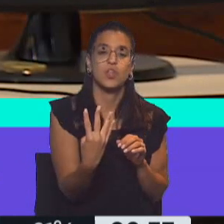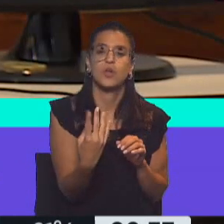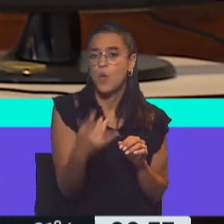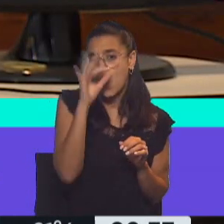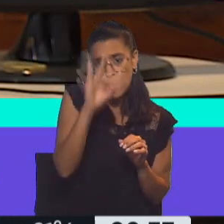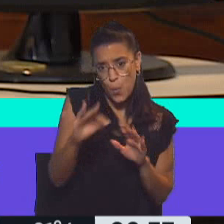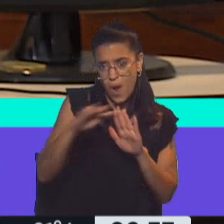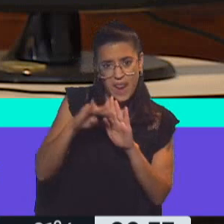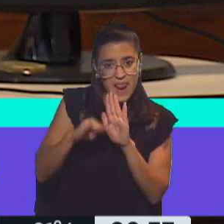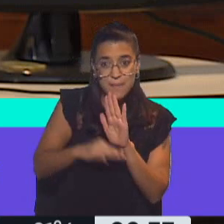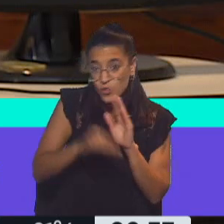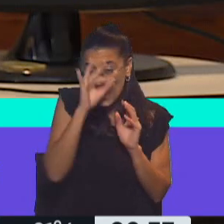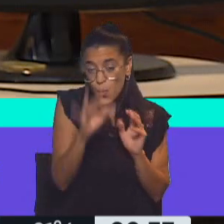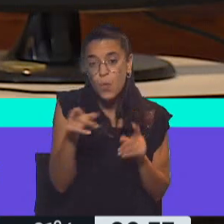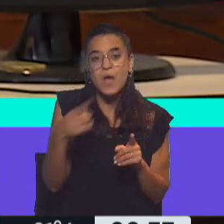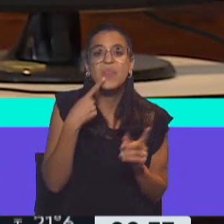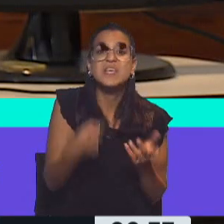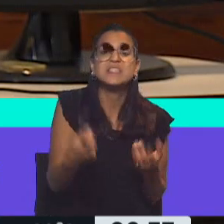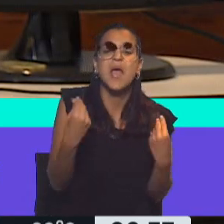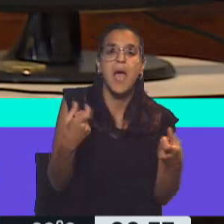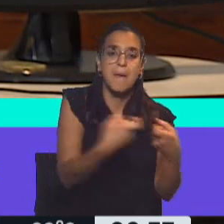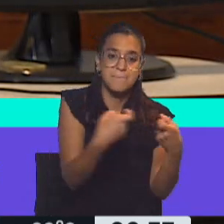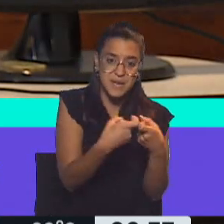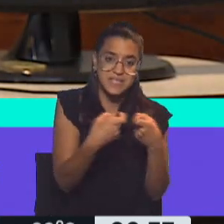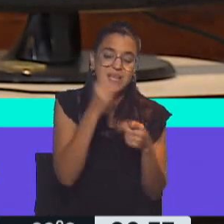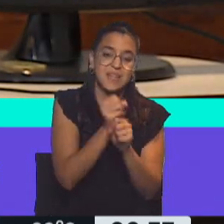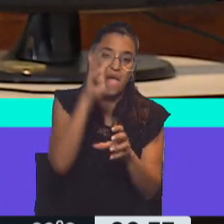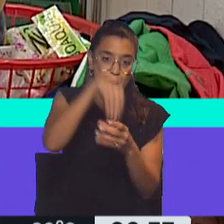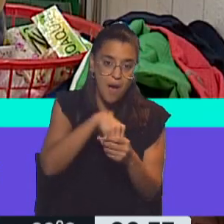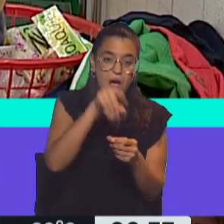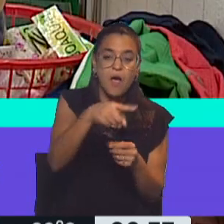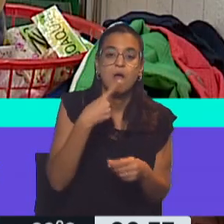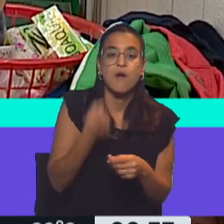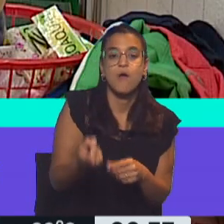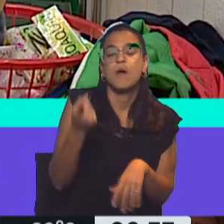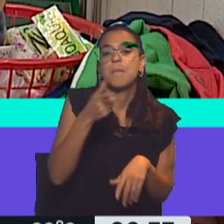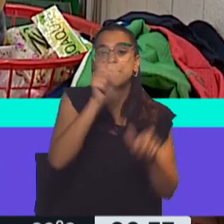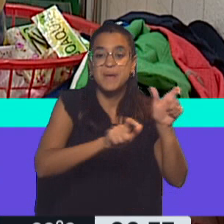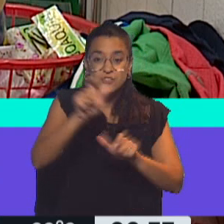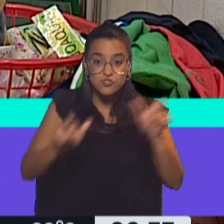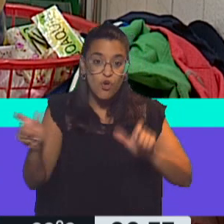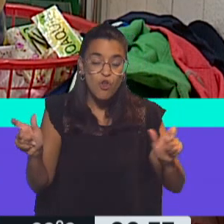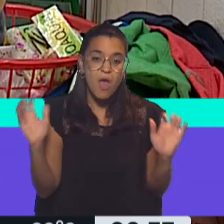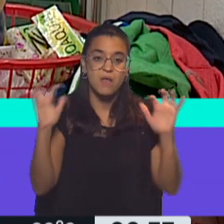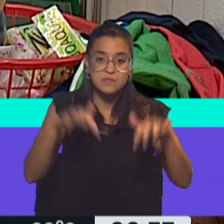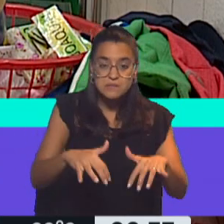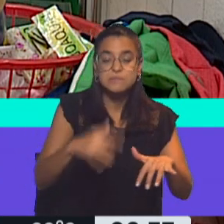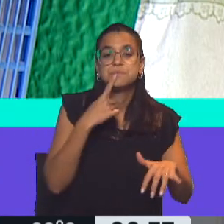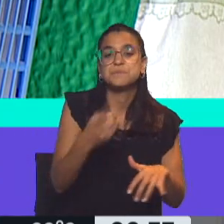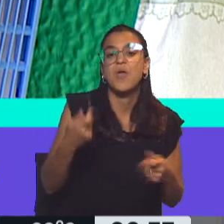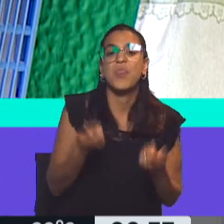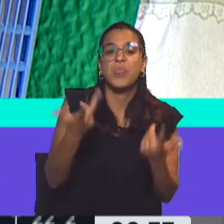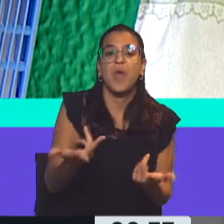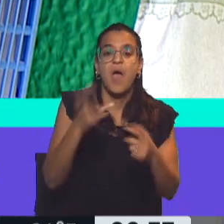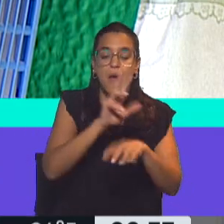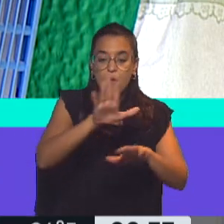jamás se reglamento y que imponía a las empresas donde trabajen determinado número de trabajadoras proveer espacios de